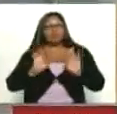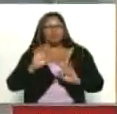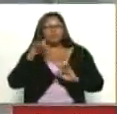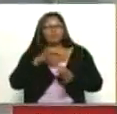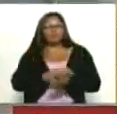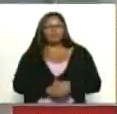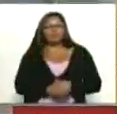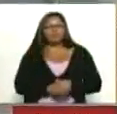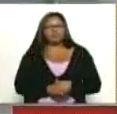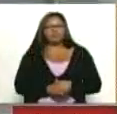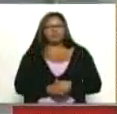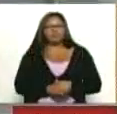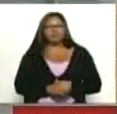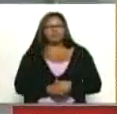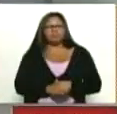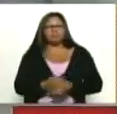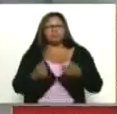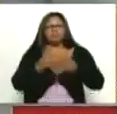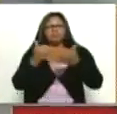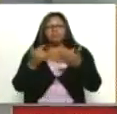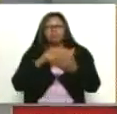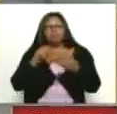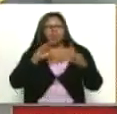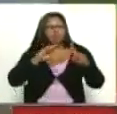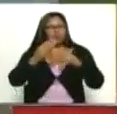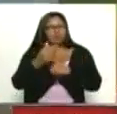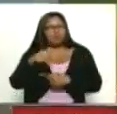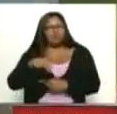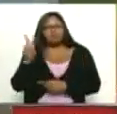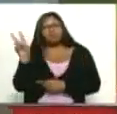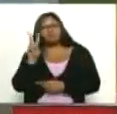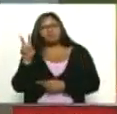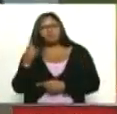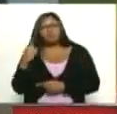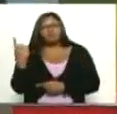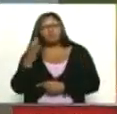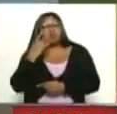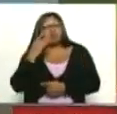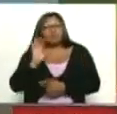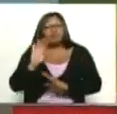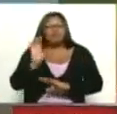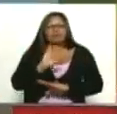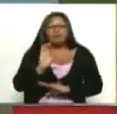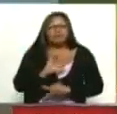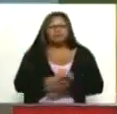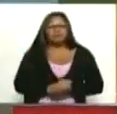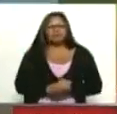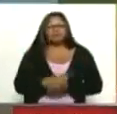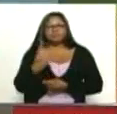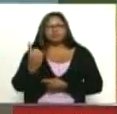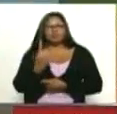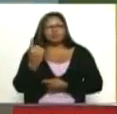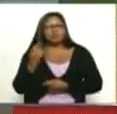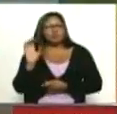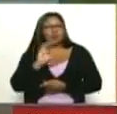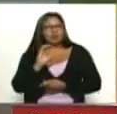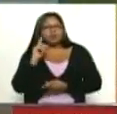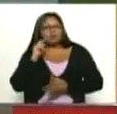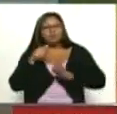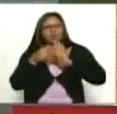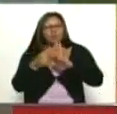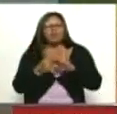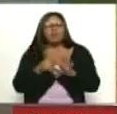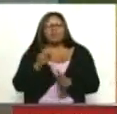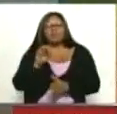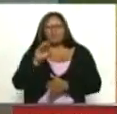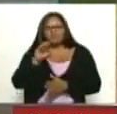descaraqueñizó el tema cultural en Venezuela. Ya no es solamente, parecía uno Caracas, ¿no? Y no es solamente Caracas, todo el país, como lo han hecho con AFILBEN.